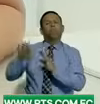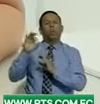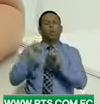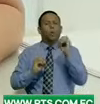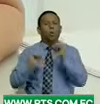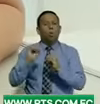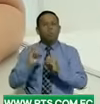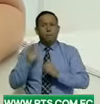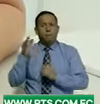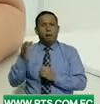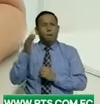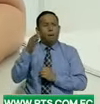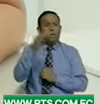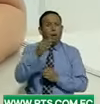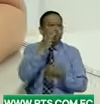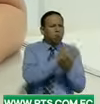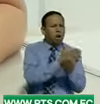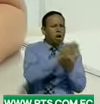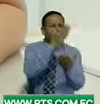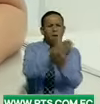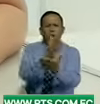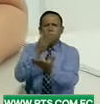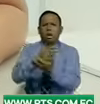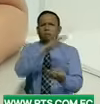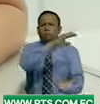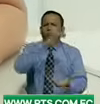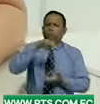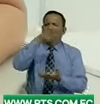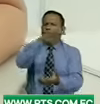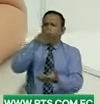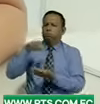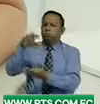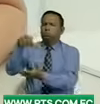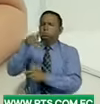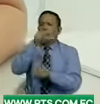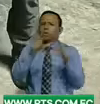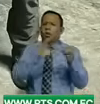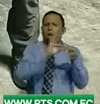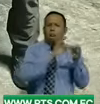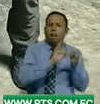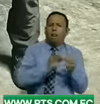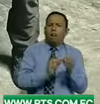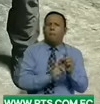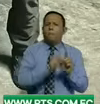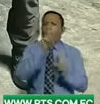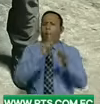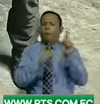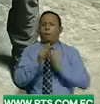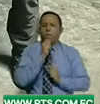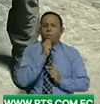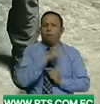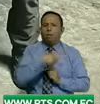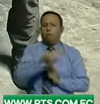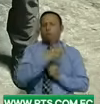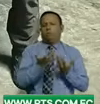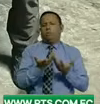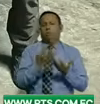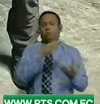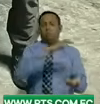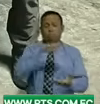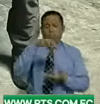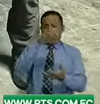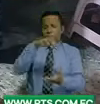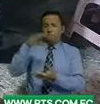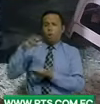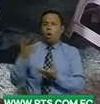Hemos procedido a retirar el decomiso de algunas camaretas artesanales en estos tres distritos. Gran parte del material decomisado